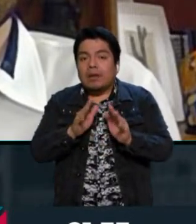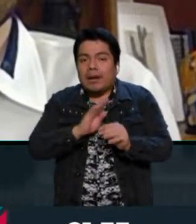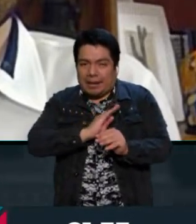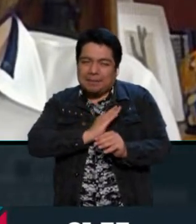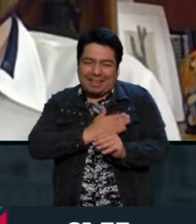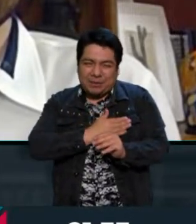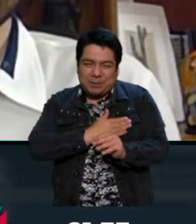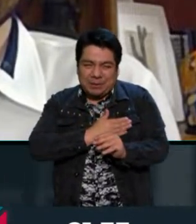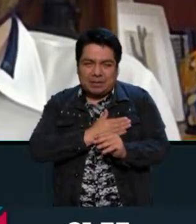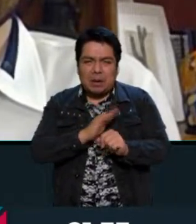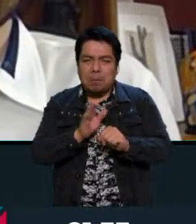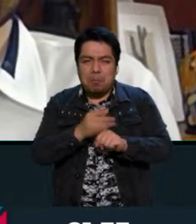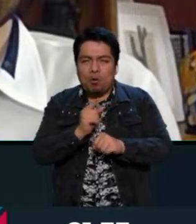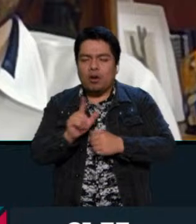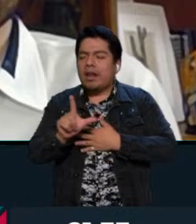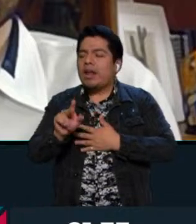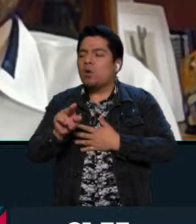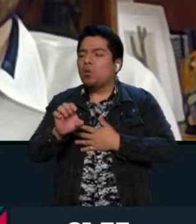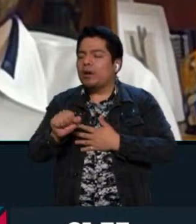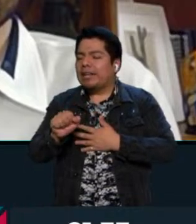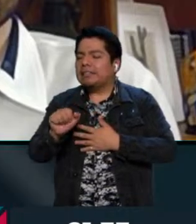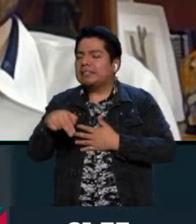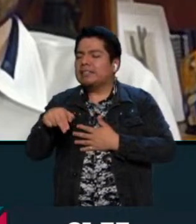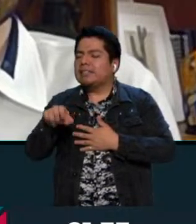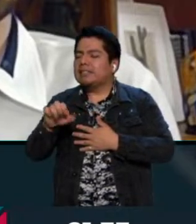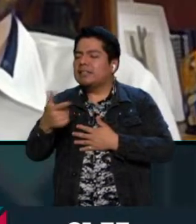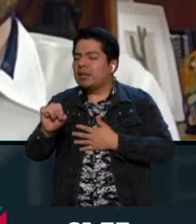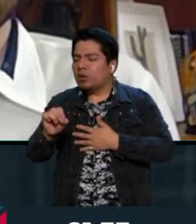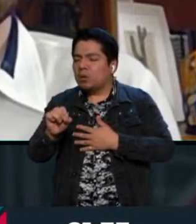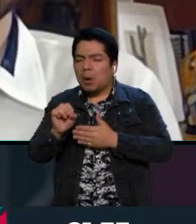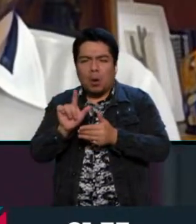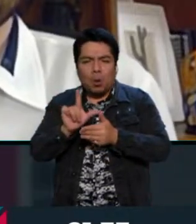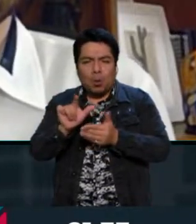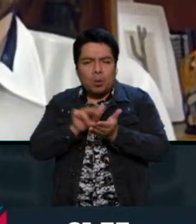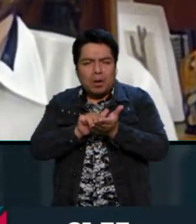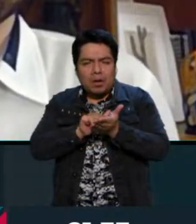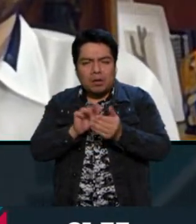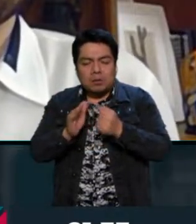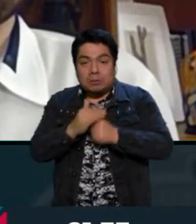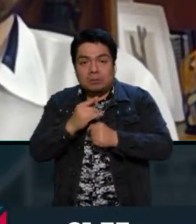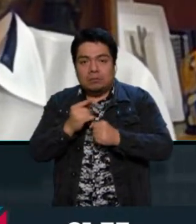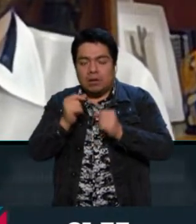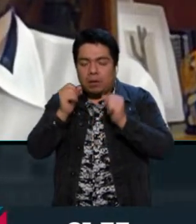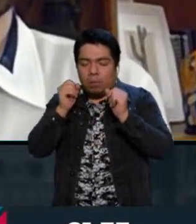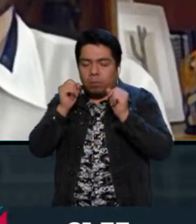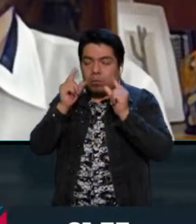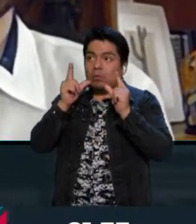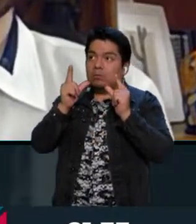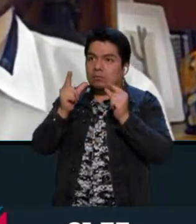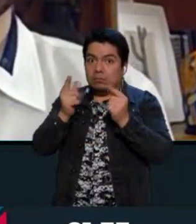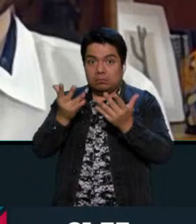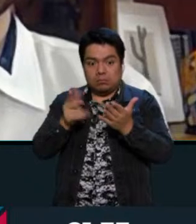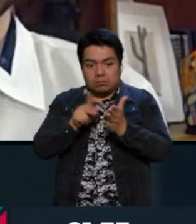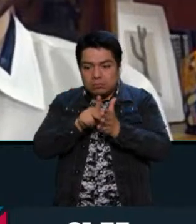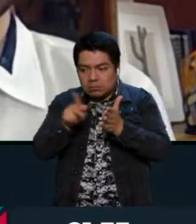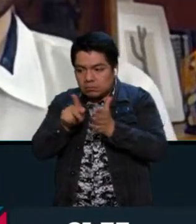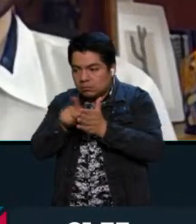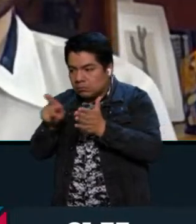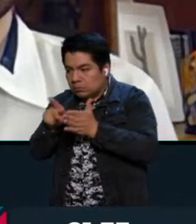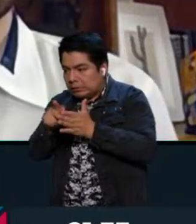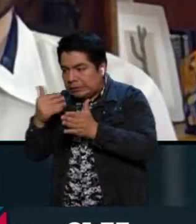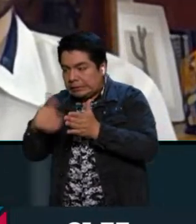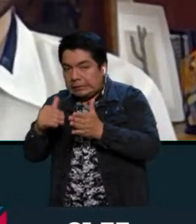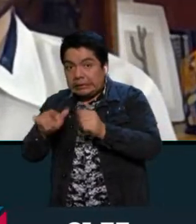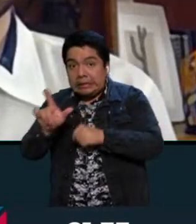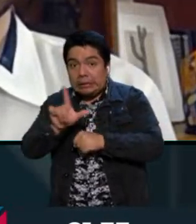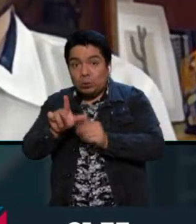qué lunes negro? ¿A qué se refieren? Porque hoy seguramente todas y todos amanecimos con todas las primeras planas bautizando este día